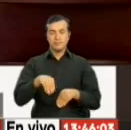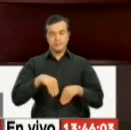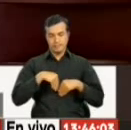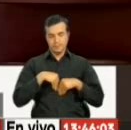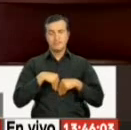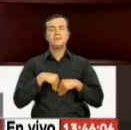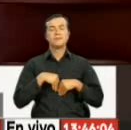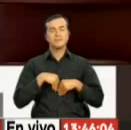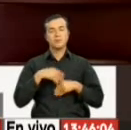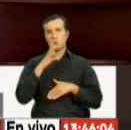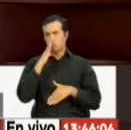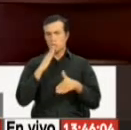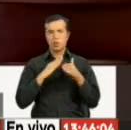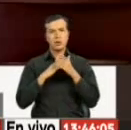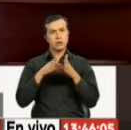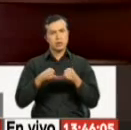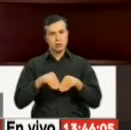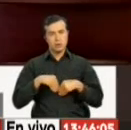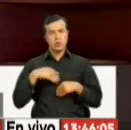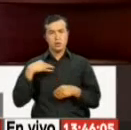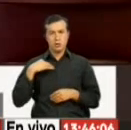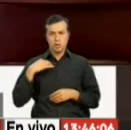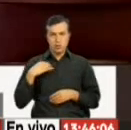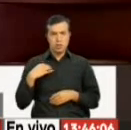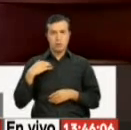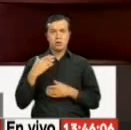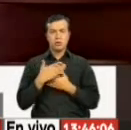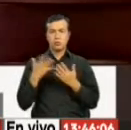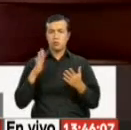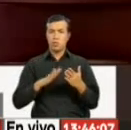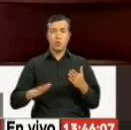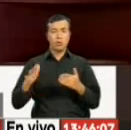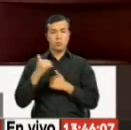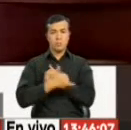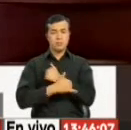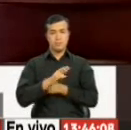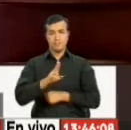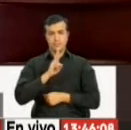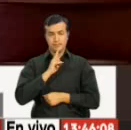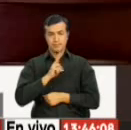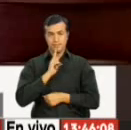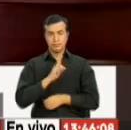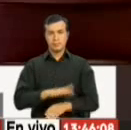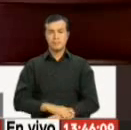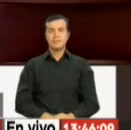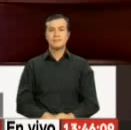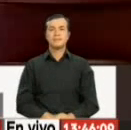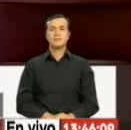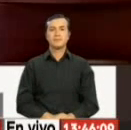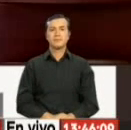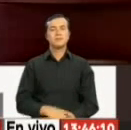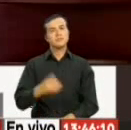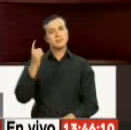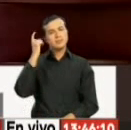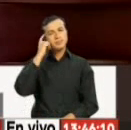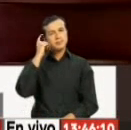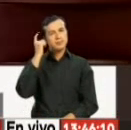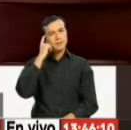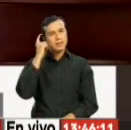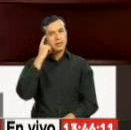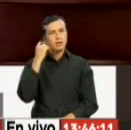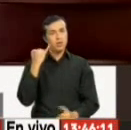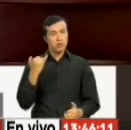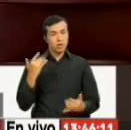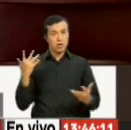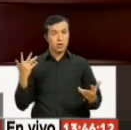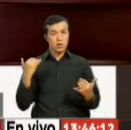con humildad la voluntad del pueblo hondureño considero que no es momento